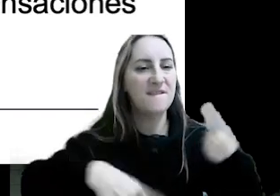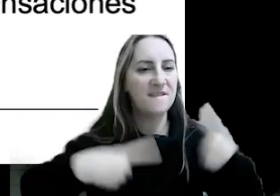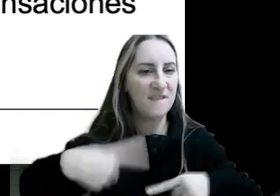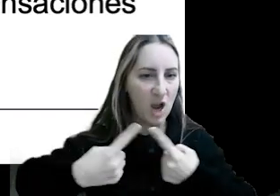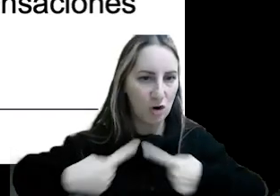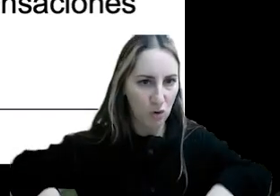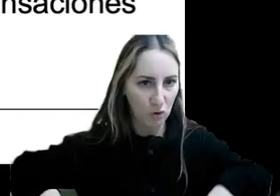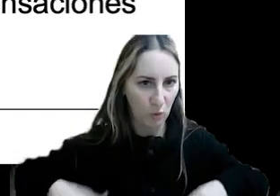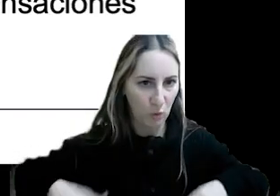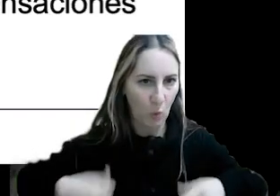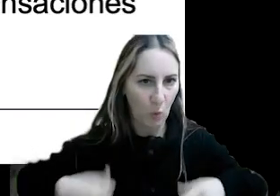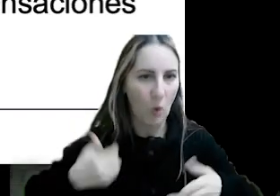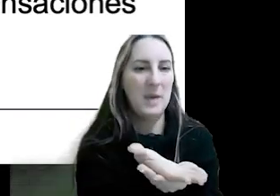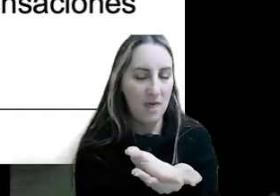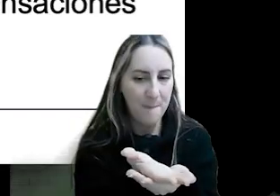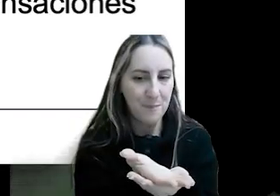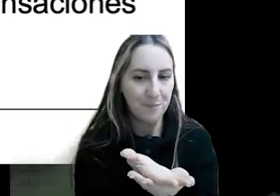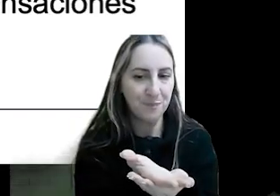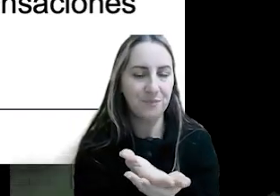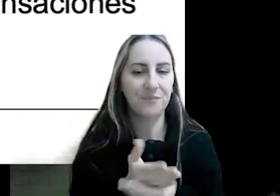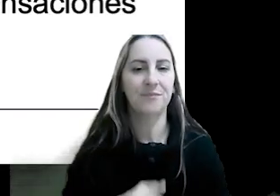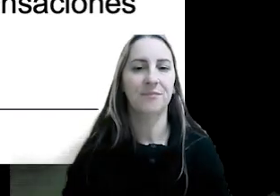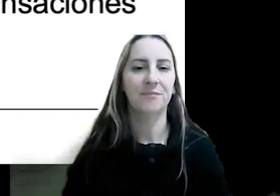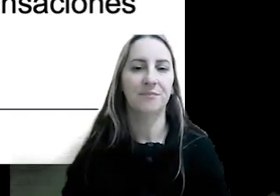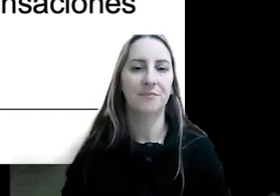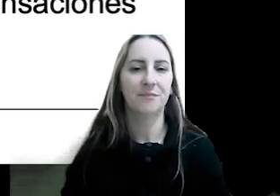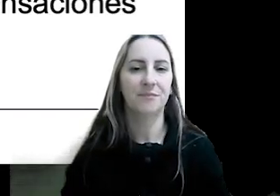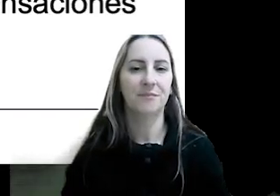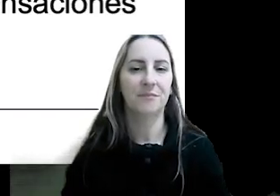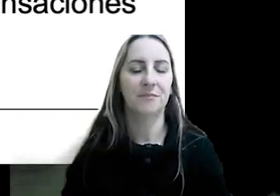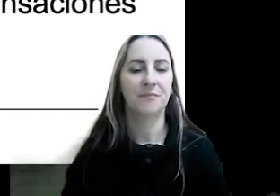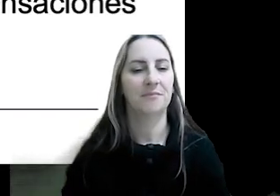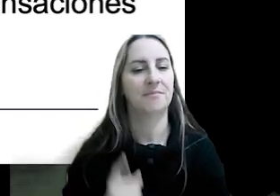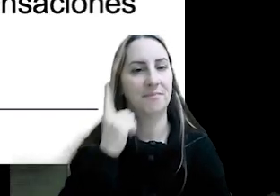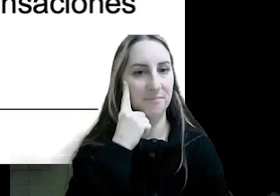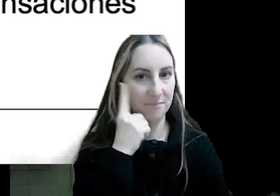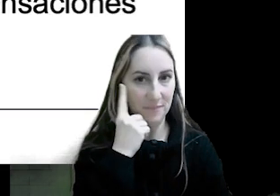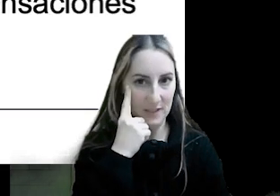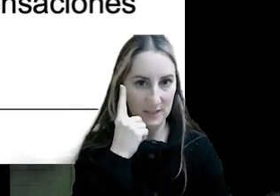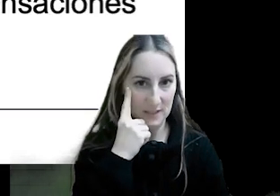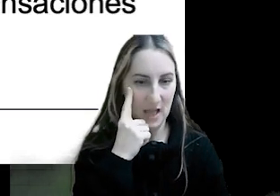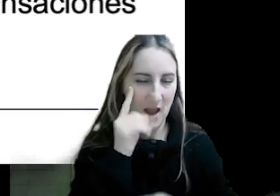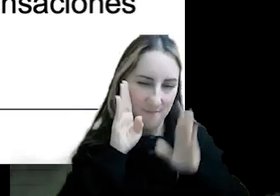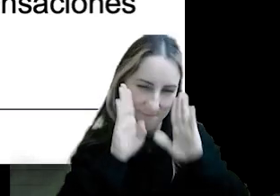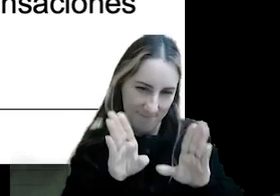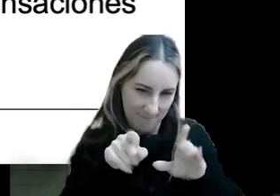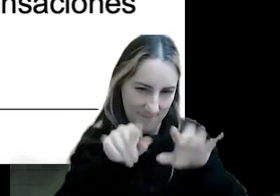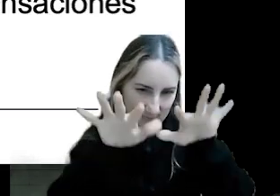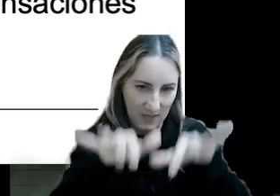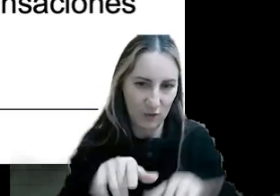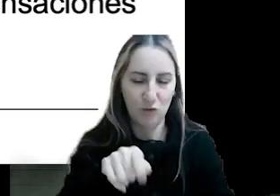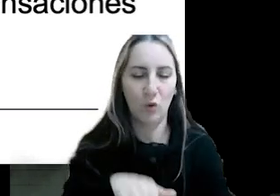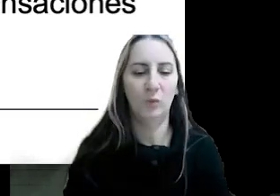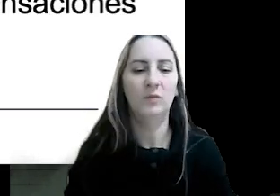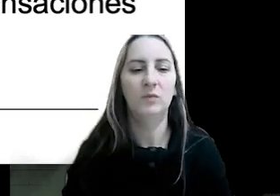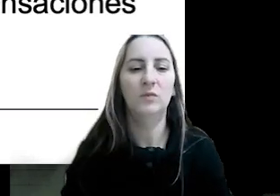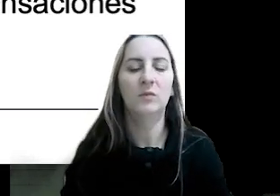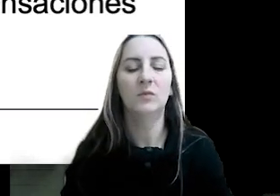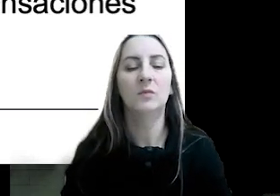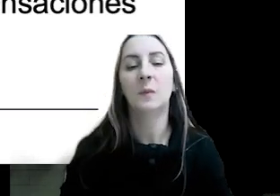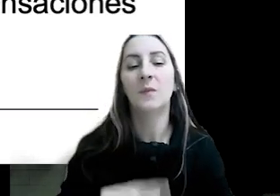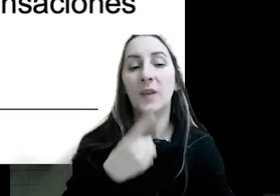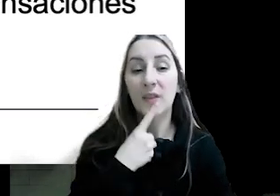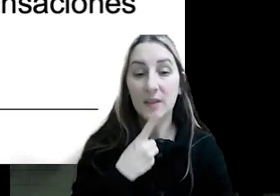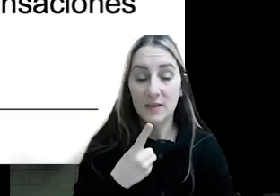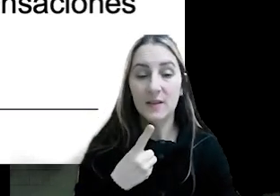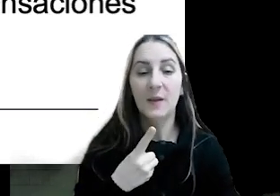apelación. Vamos a ponernos únicamente a considerar esto que estamos viendo acá. Dice que justamente